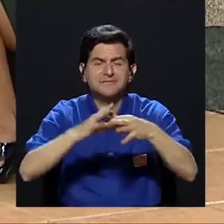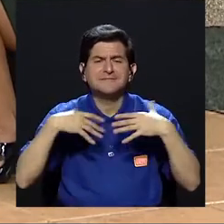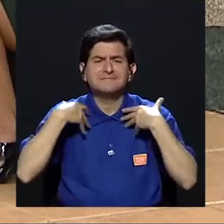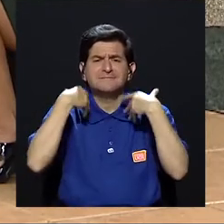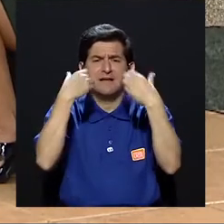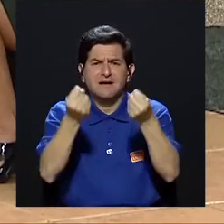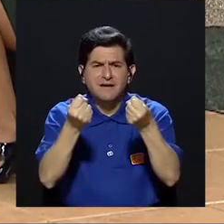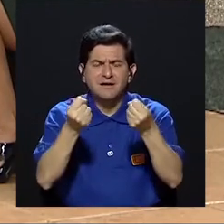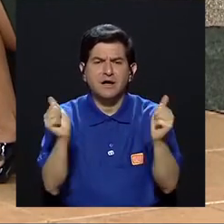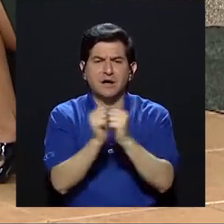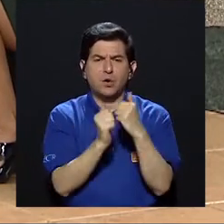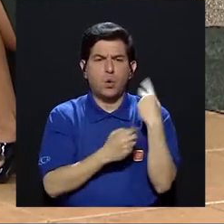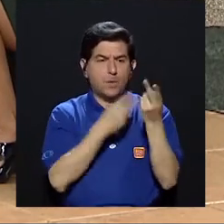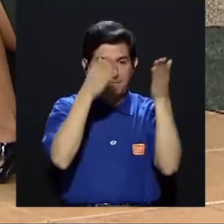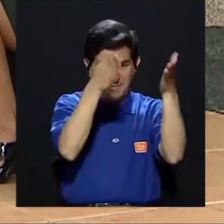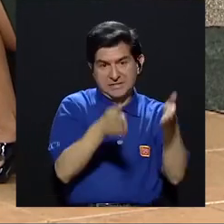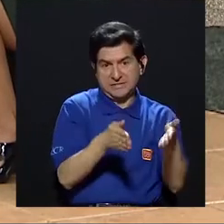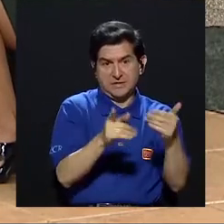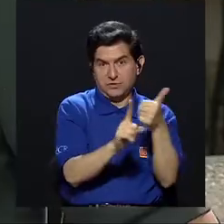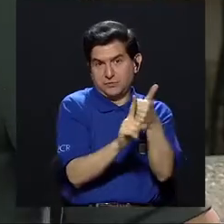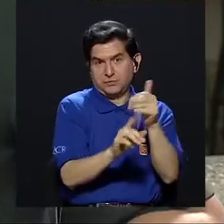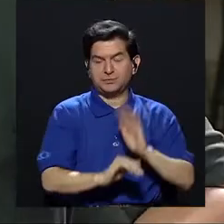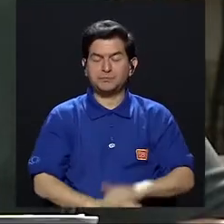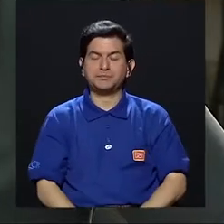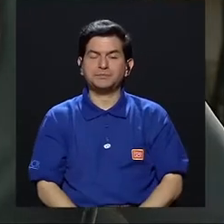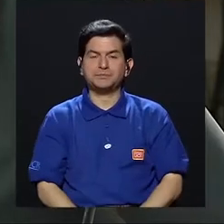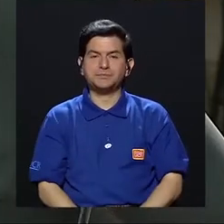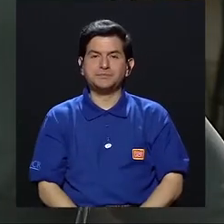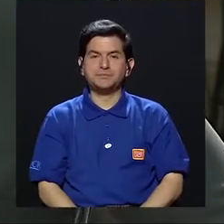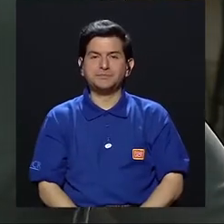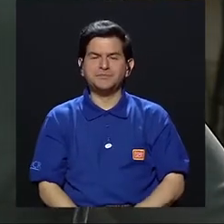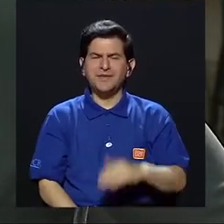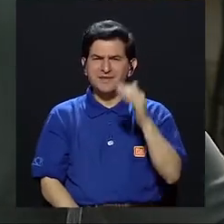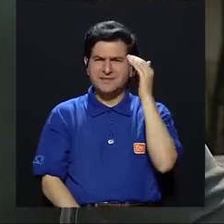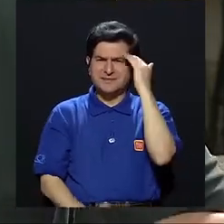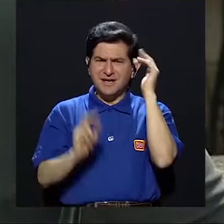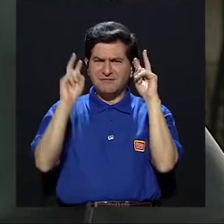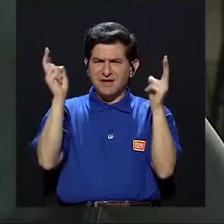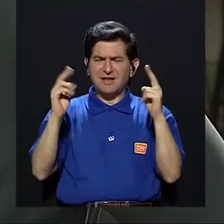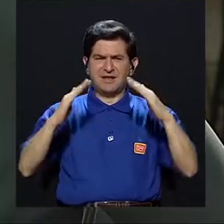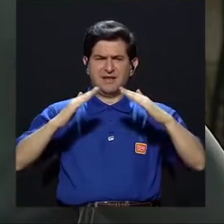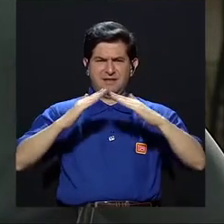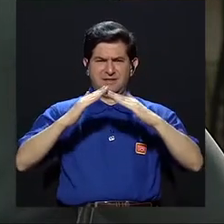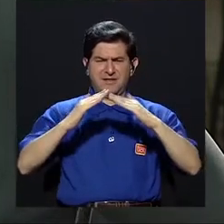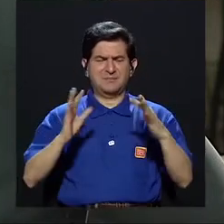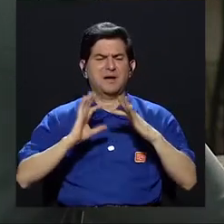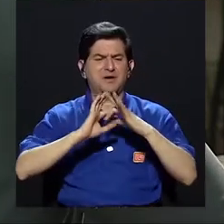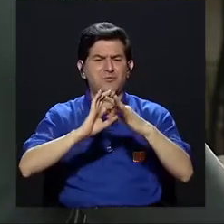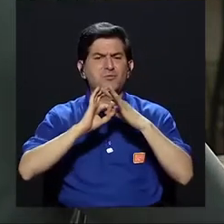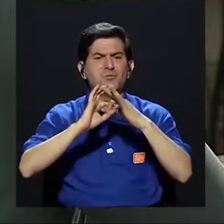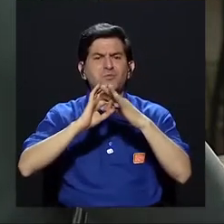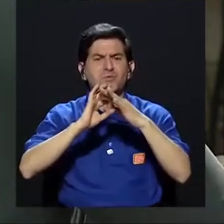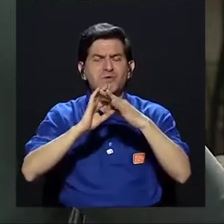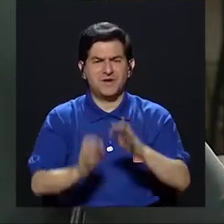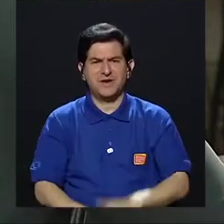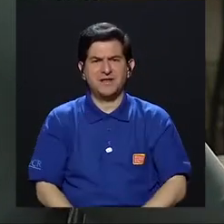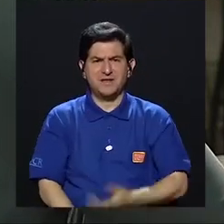relaciones sanas también con los vecinos. Claro. A nivel, bueno, sabemos que el tema de vivienda es un tema muy vinculado a